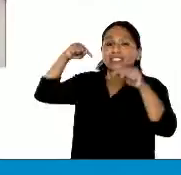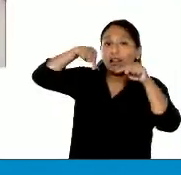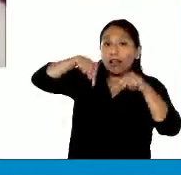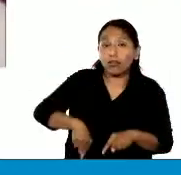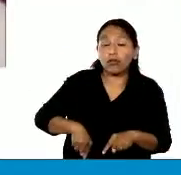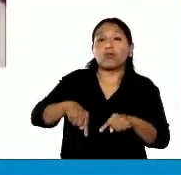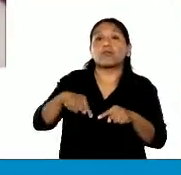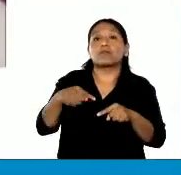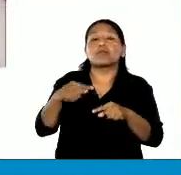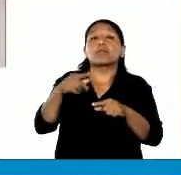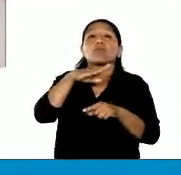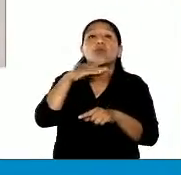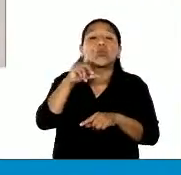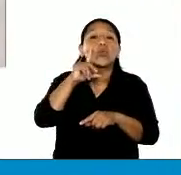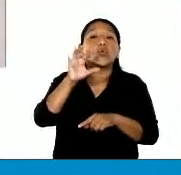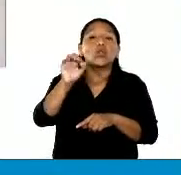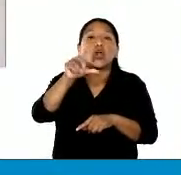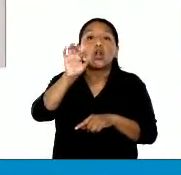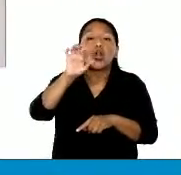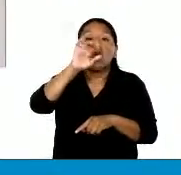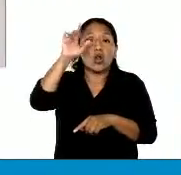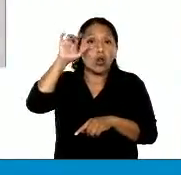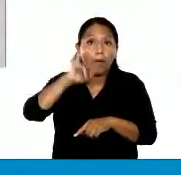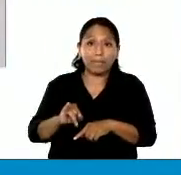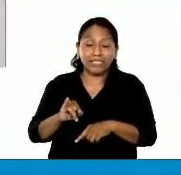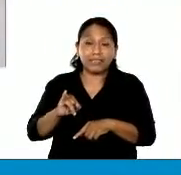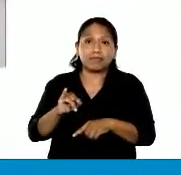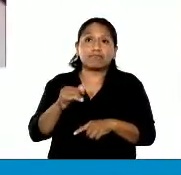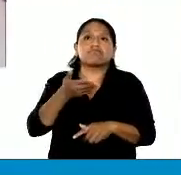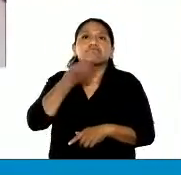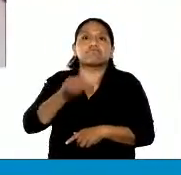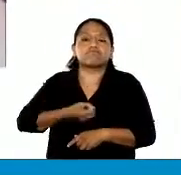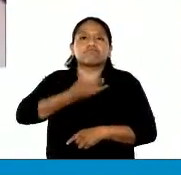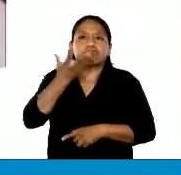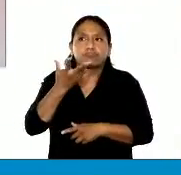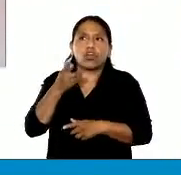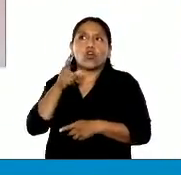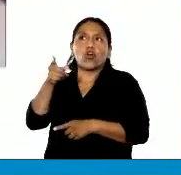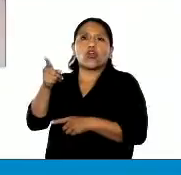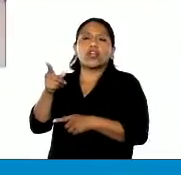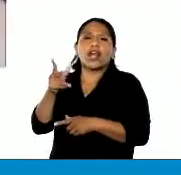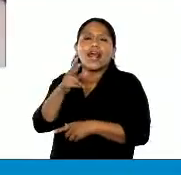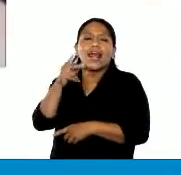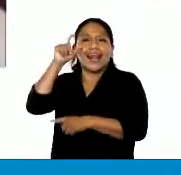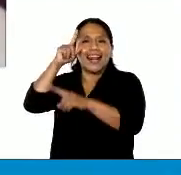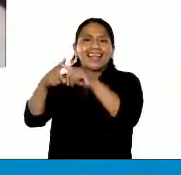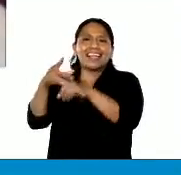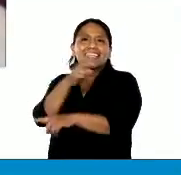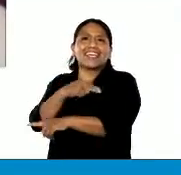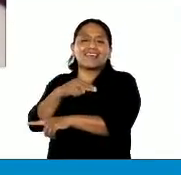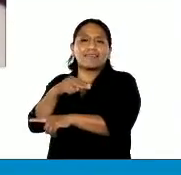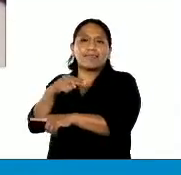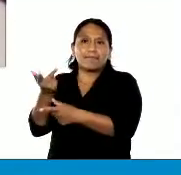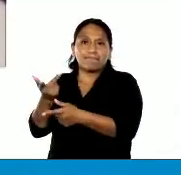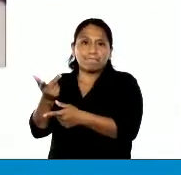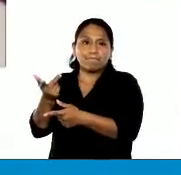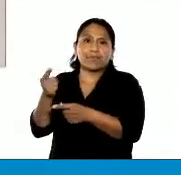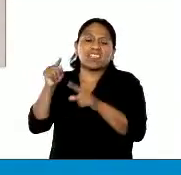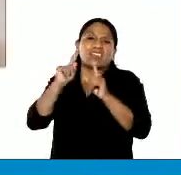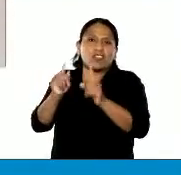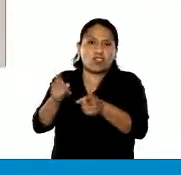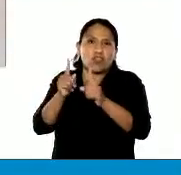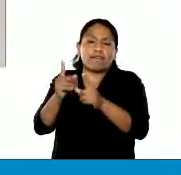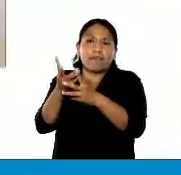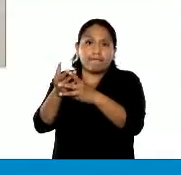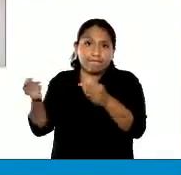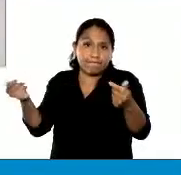con Julio López, que como todos sabemos testificó contra el ex jefe de la bonaerense, Miguel Echocolás, y todavía continúa